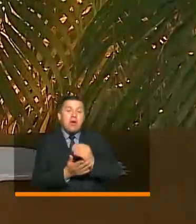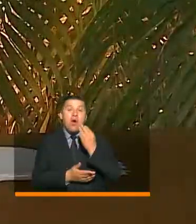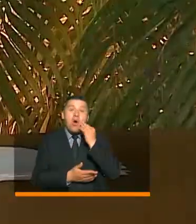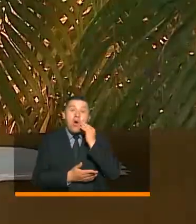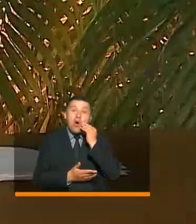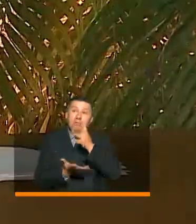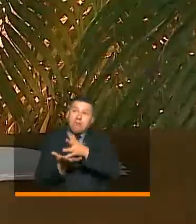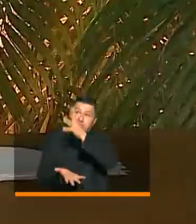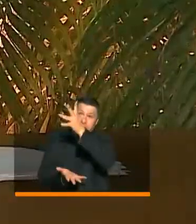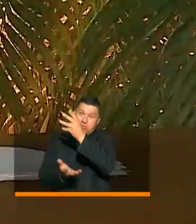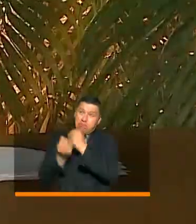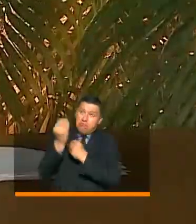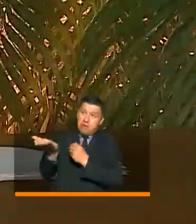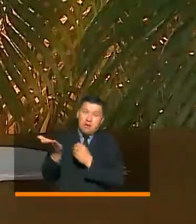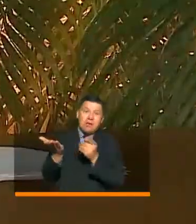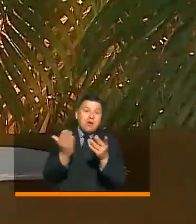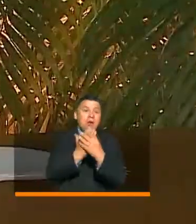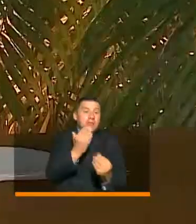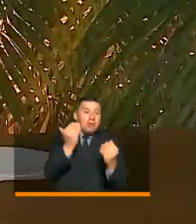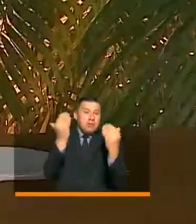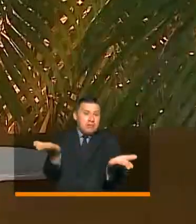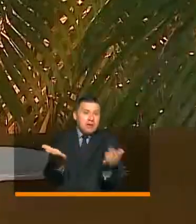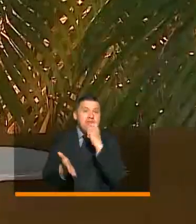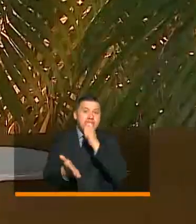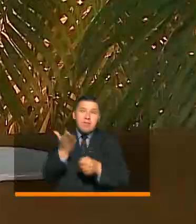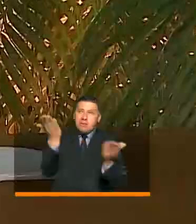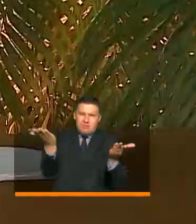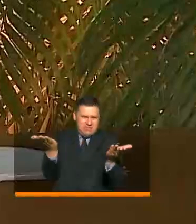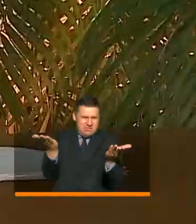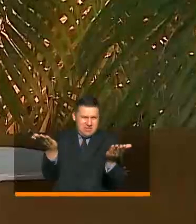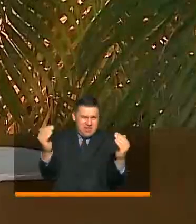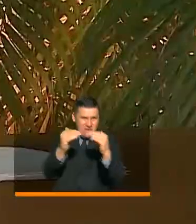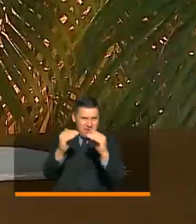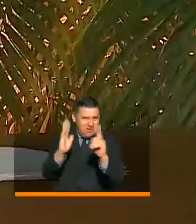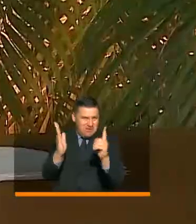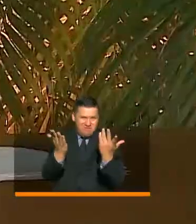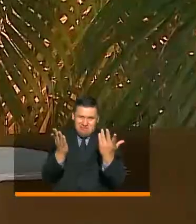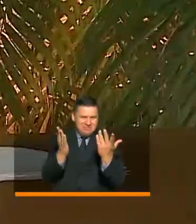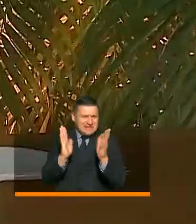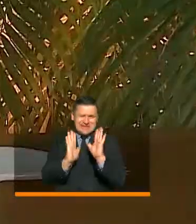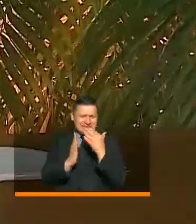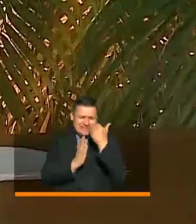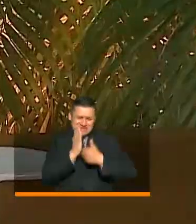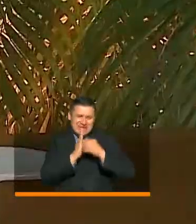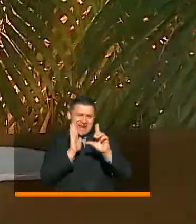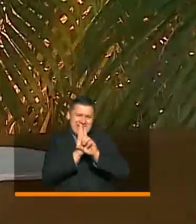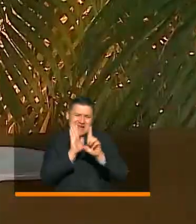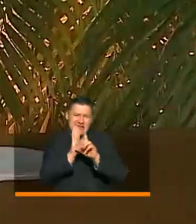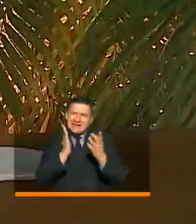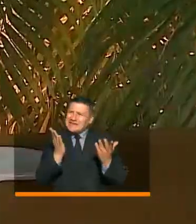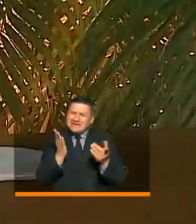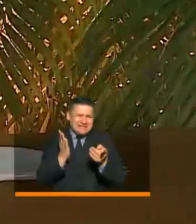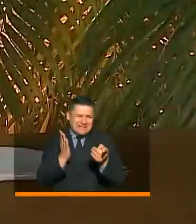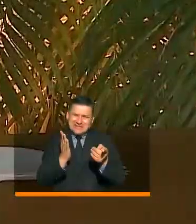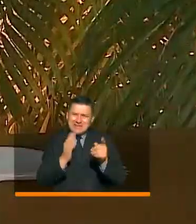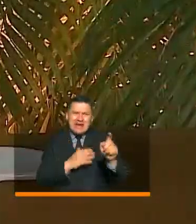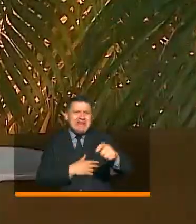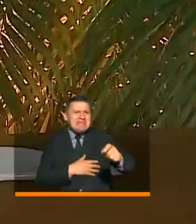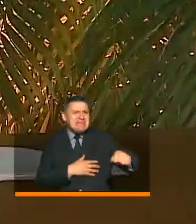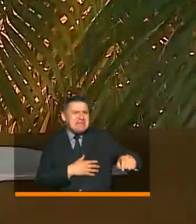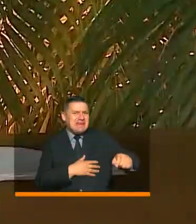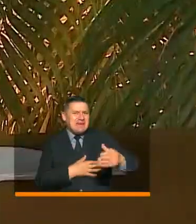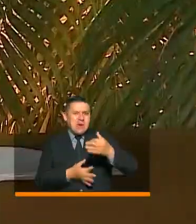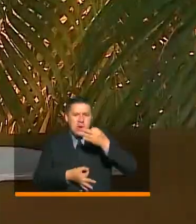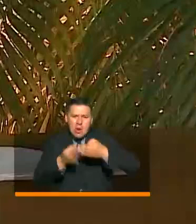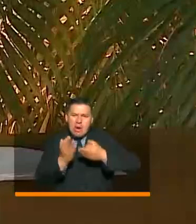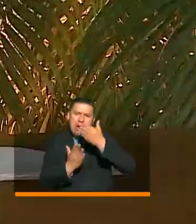hogares de mayores ingresos y a los hogares más vulnerables. En el plan de desarrollo, en cada una de las leyes que hemos tramitado, incluimos las necesidades